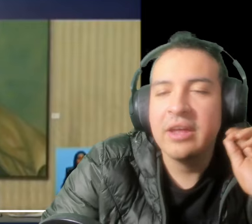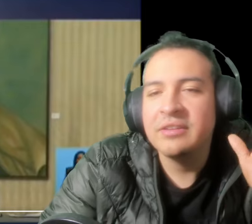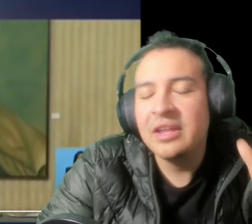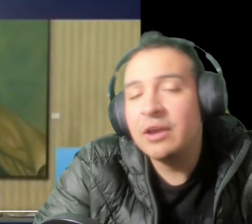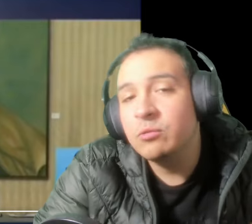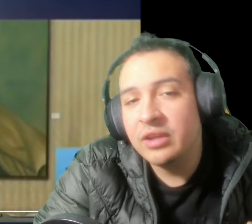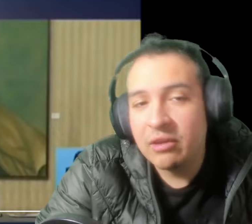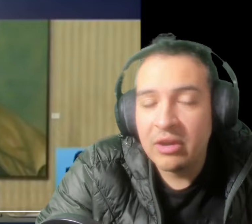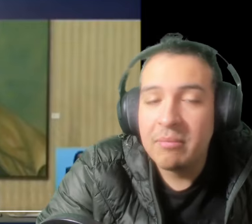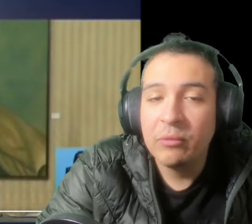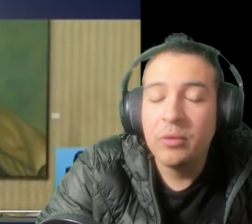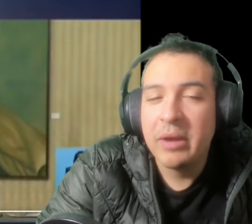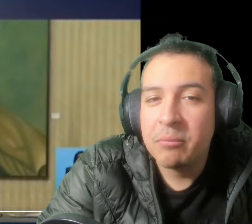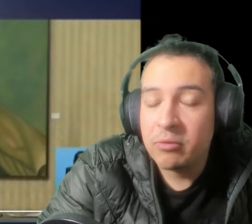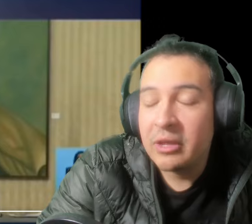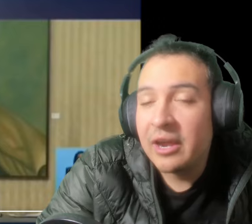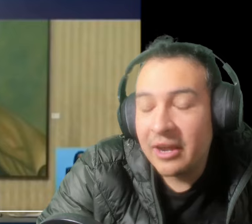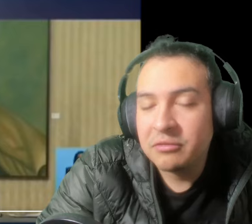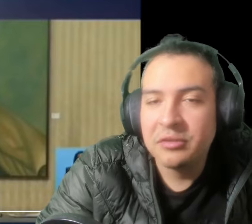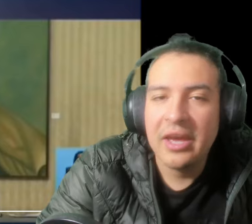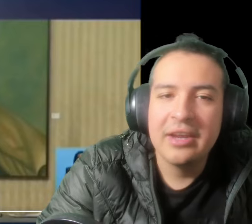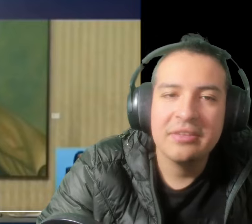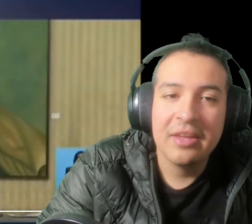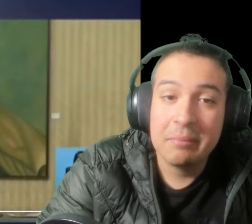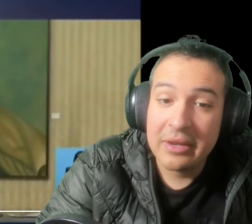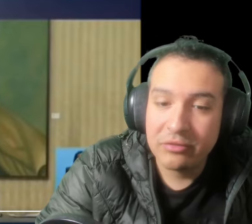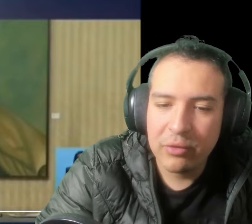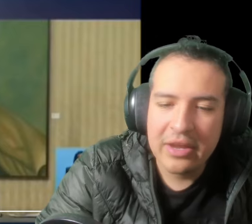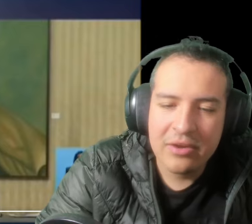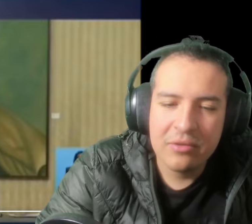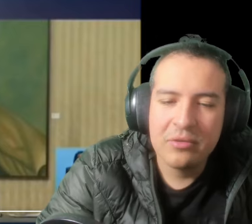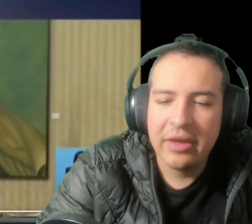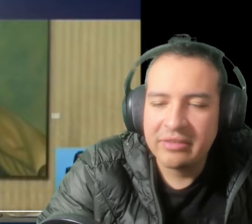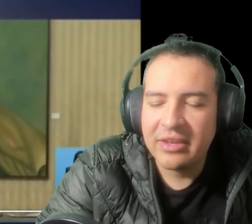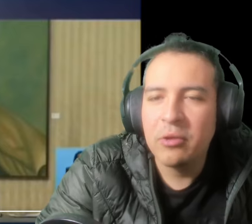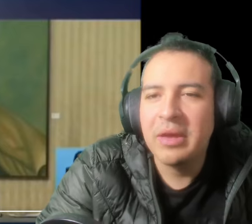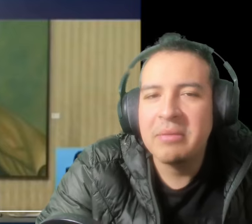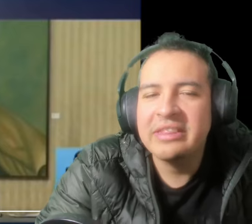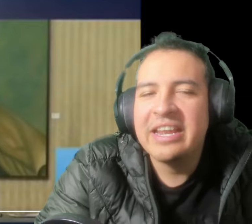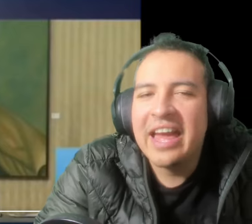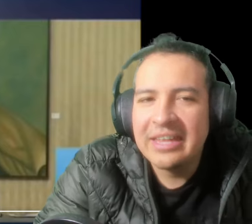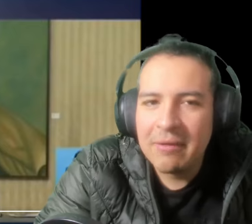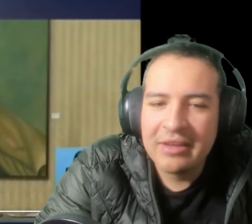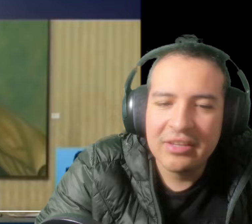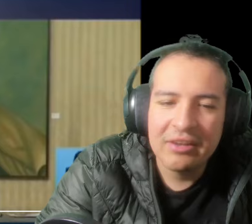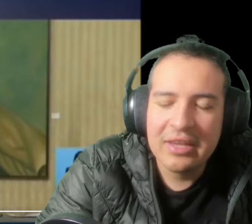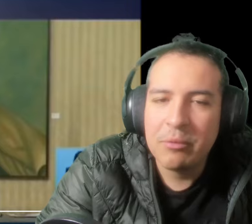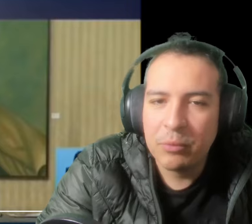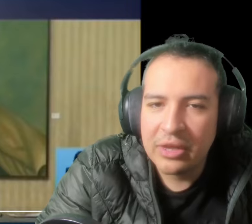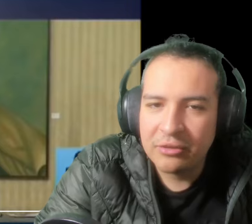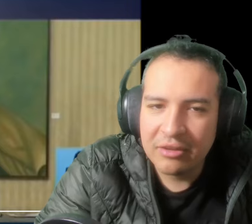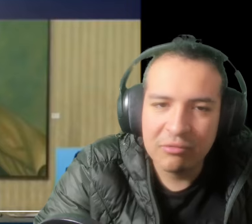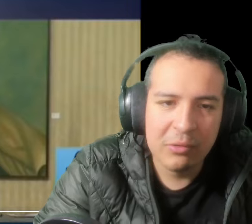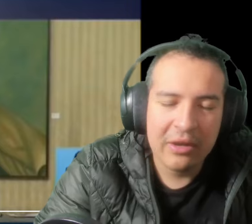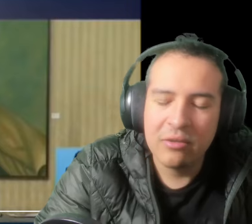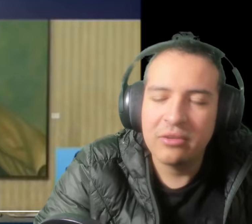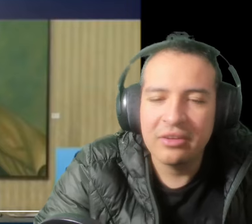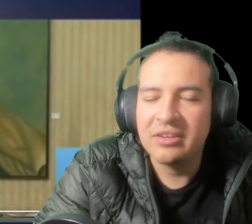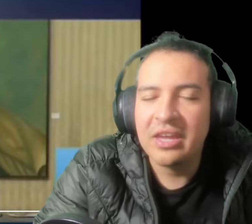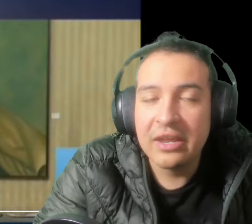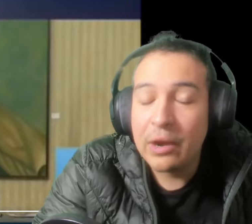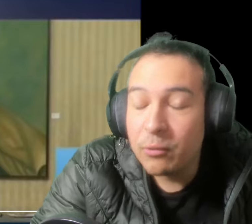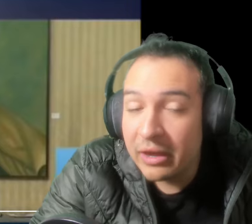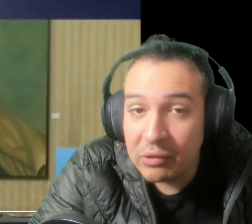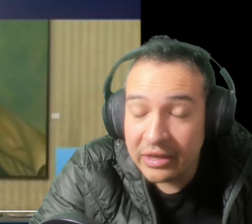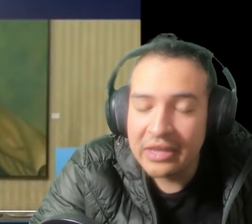así así es la excusa de Nicolás maduro para prohibir las redes sociales en Venezuela no este obviamente nadie va a decir estamos poniendo censura no no